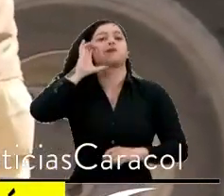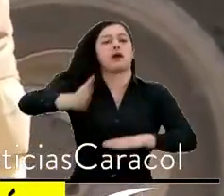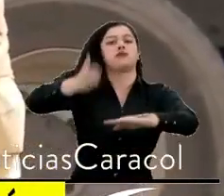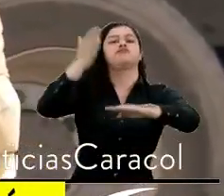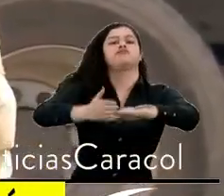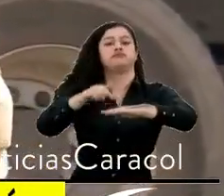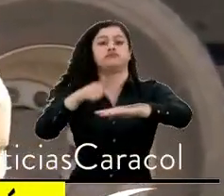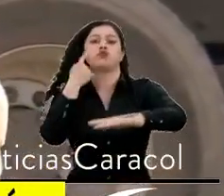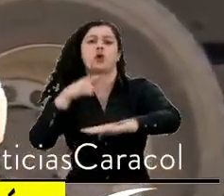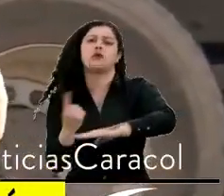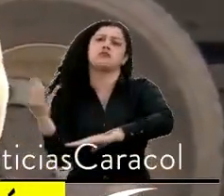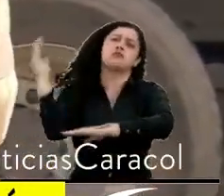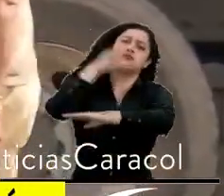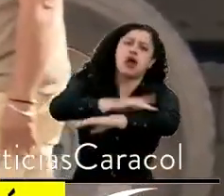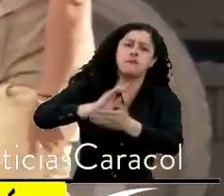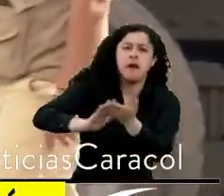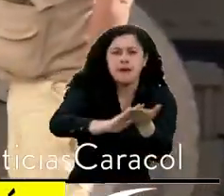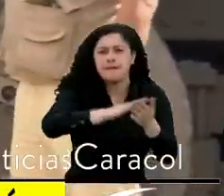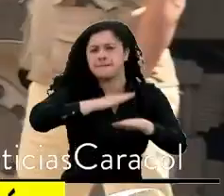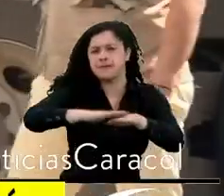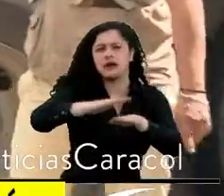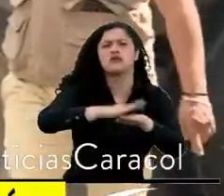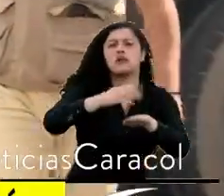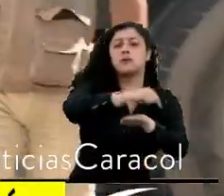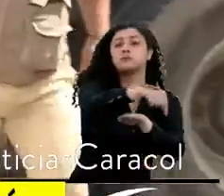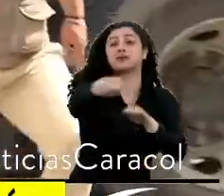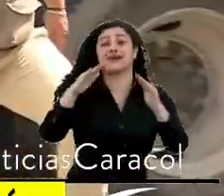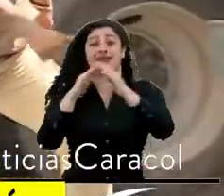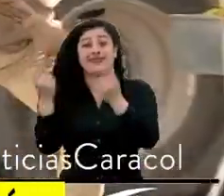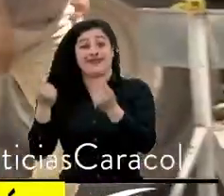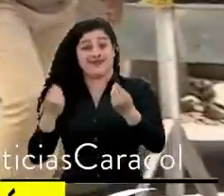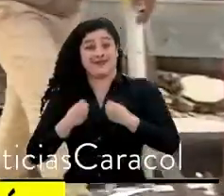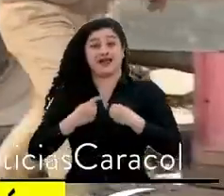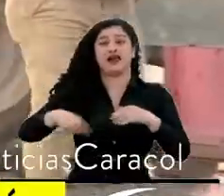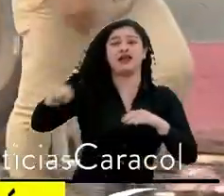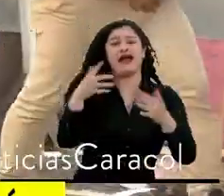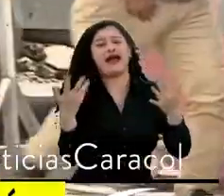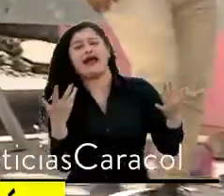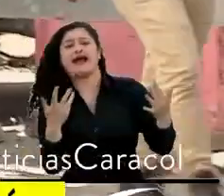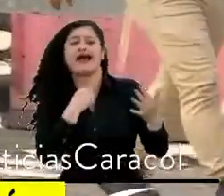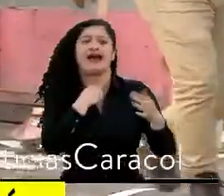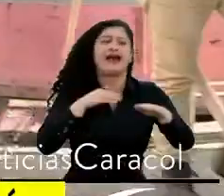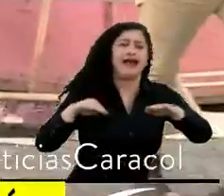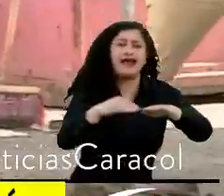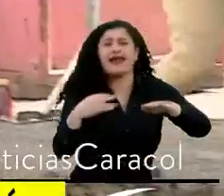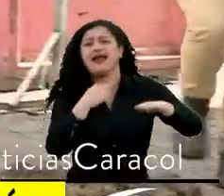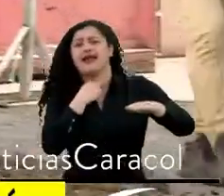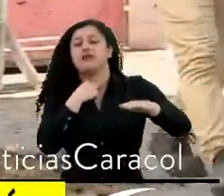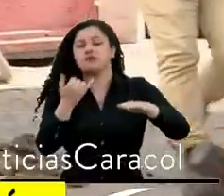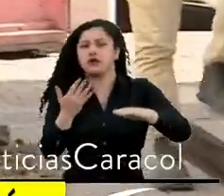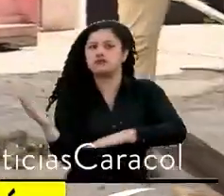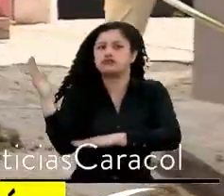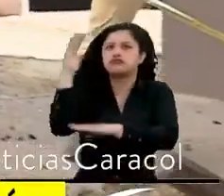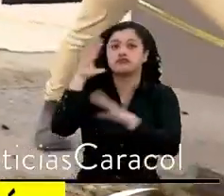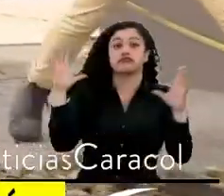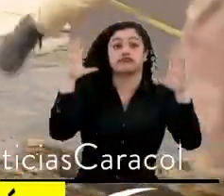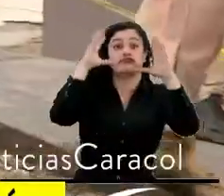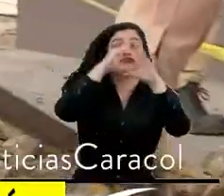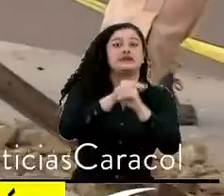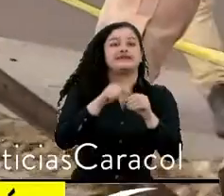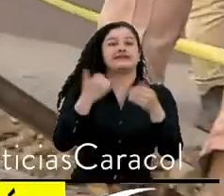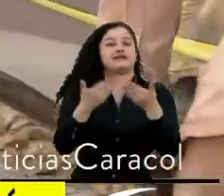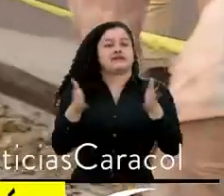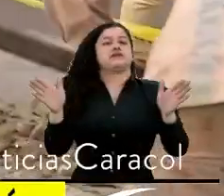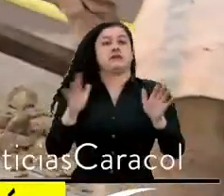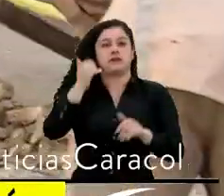evitar que los vecinos se sientan molestos por el ruido. Y en la noche se hará la intervención en las vías principales. En